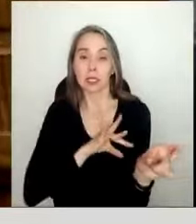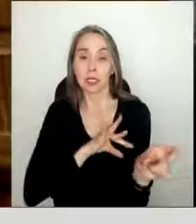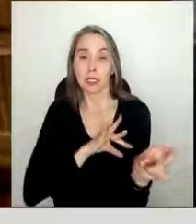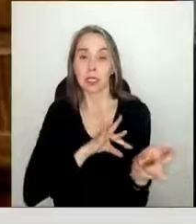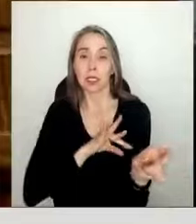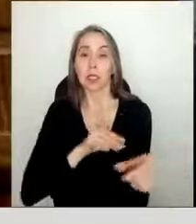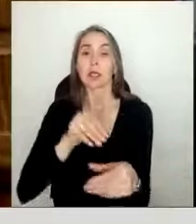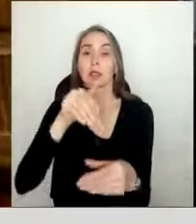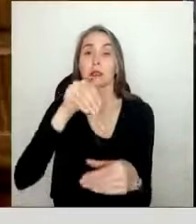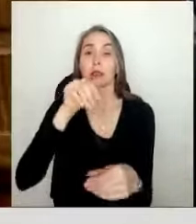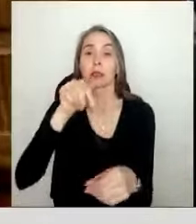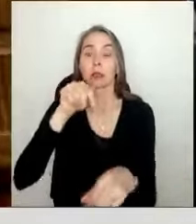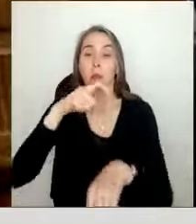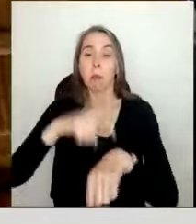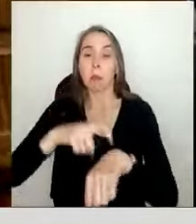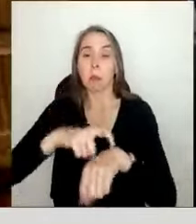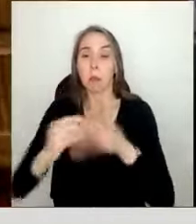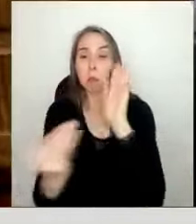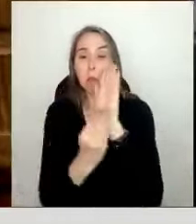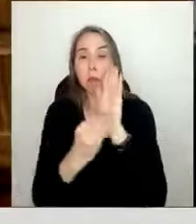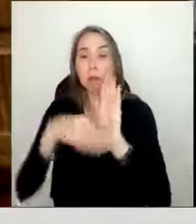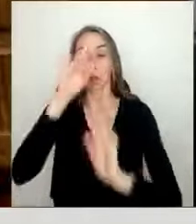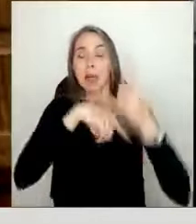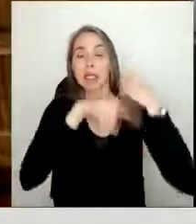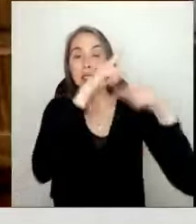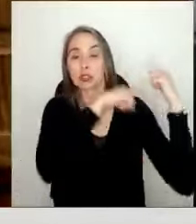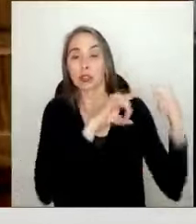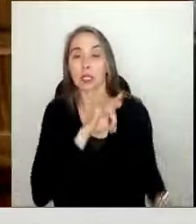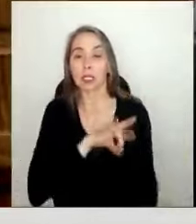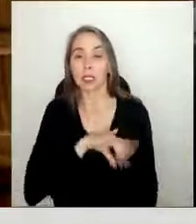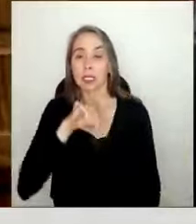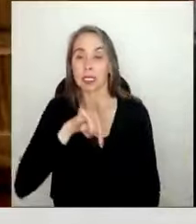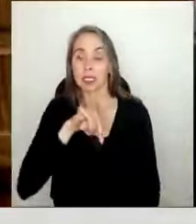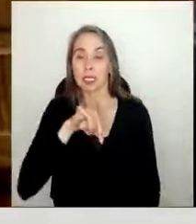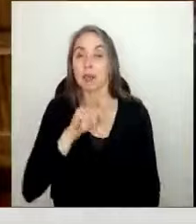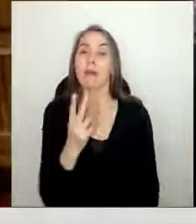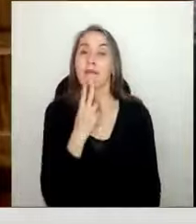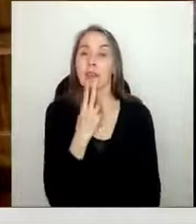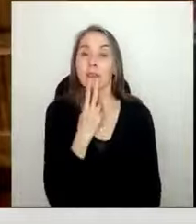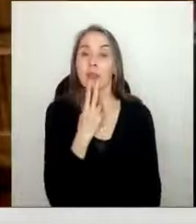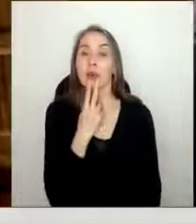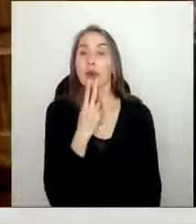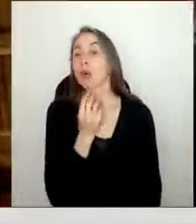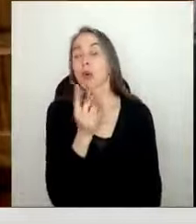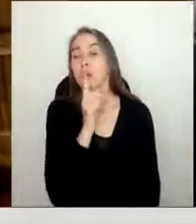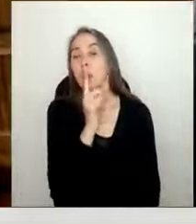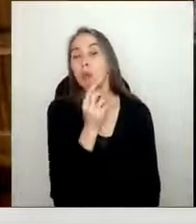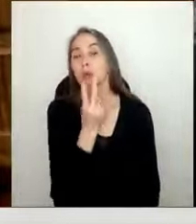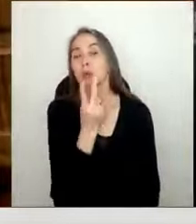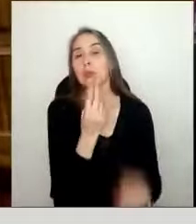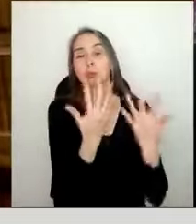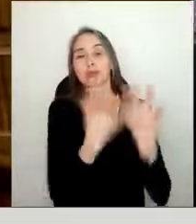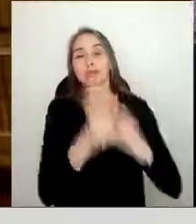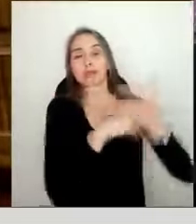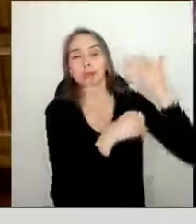uno de los momentos más histórico que nuestro país haya vivido durante el último tiempo con un simple